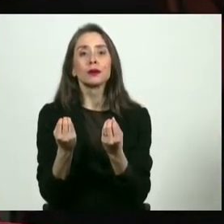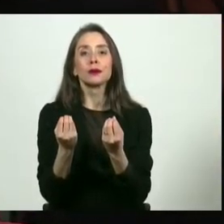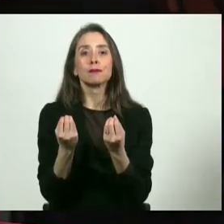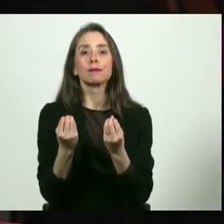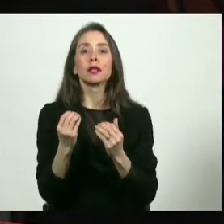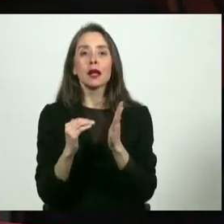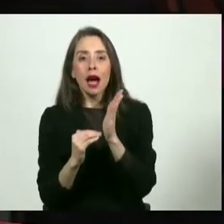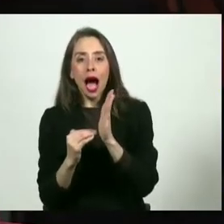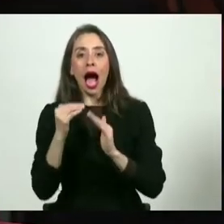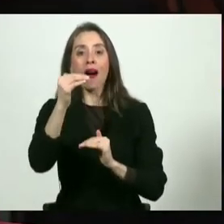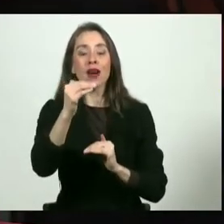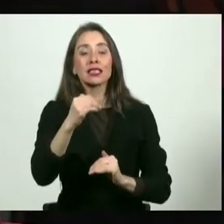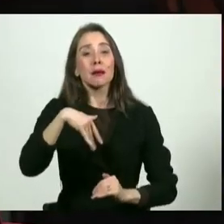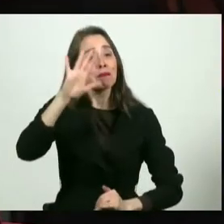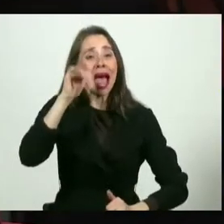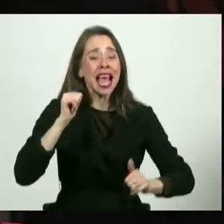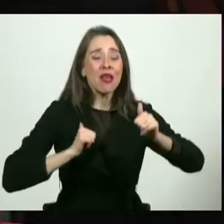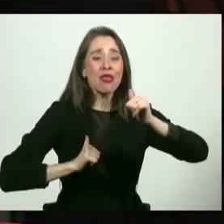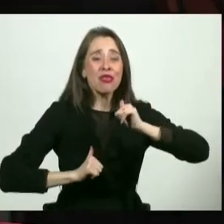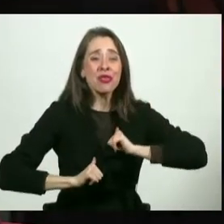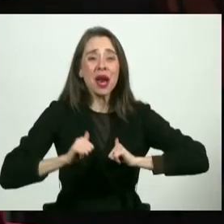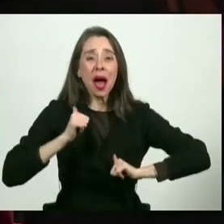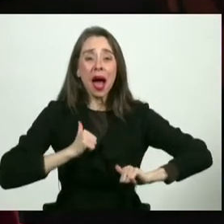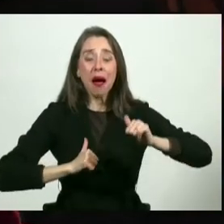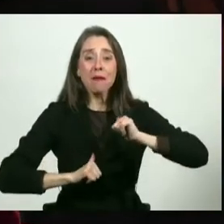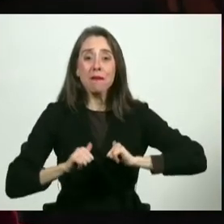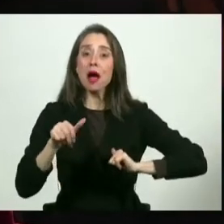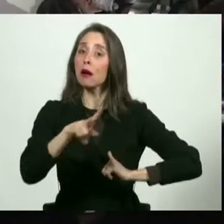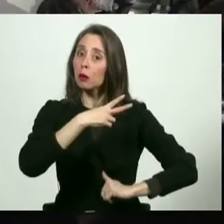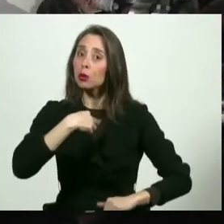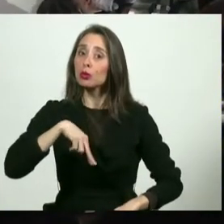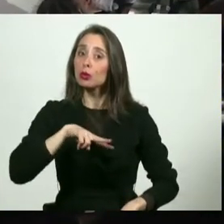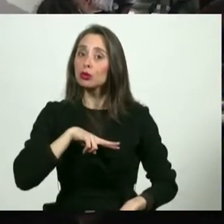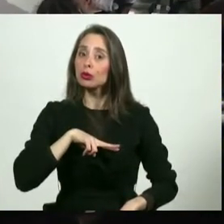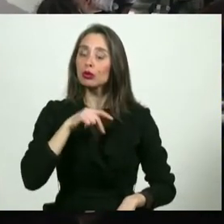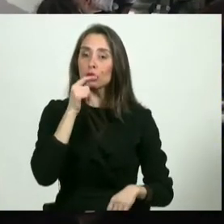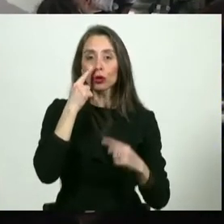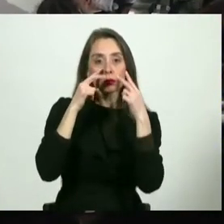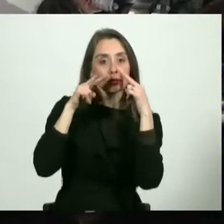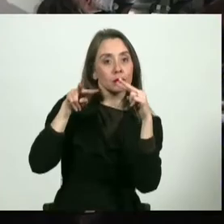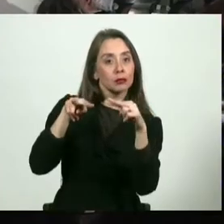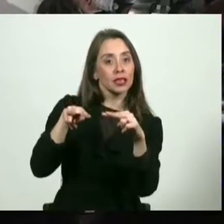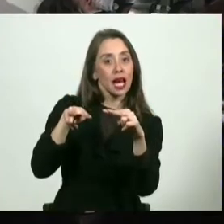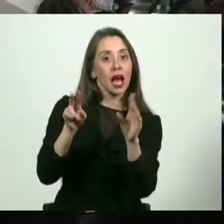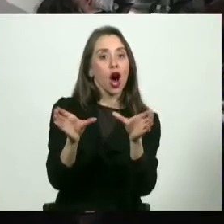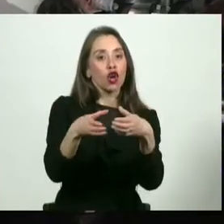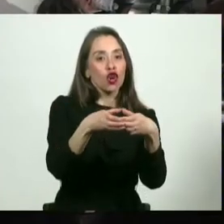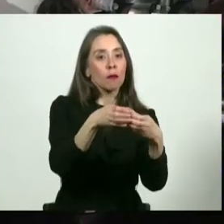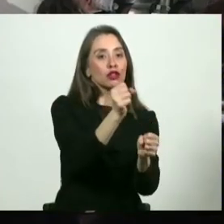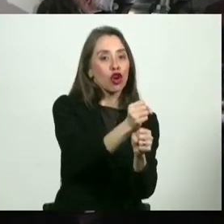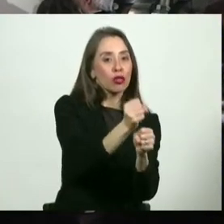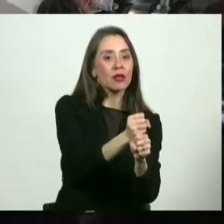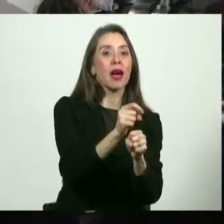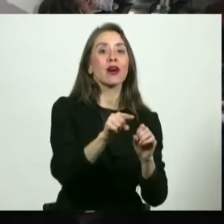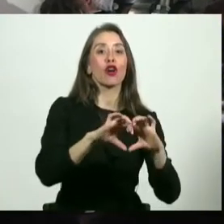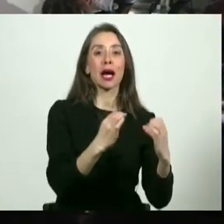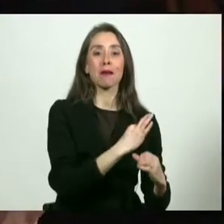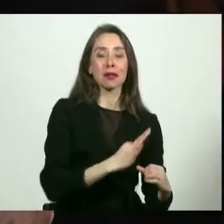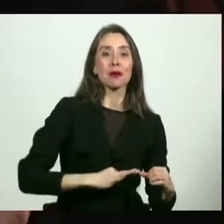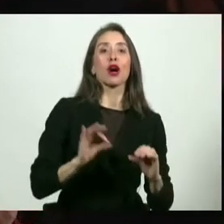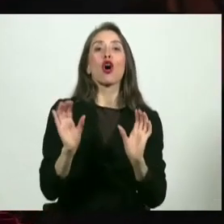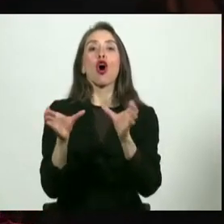para avanzar. Pero lo más dramático quizás que deberíamos también nosotros mirar y en las comisiones de trabajo, previsión social, hoy